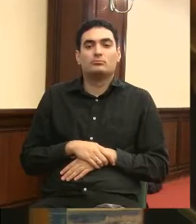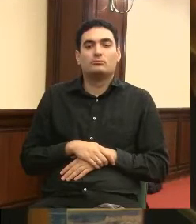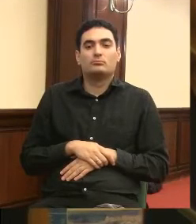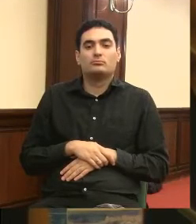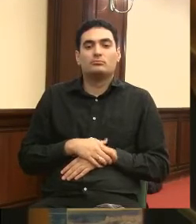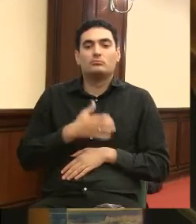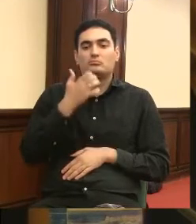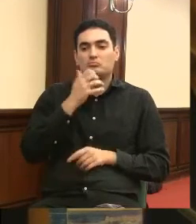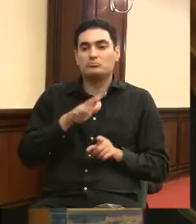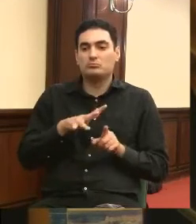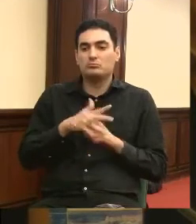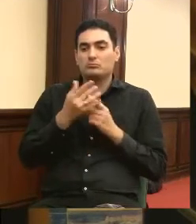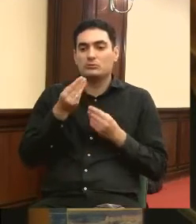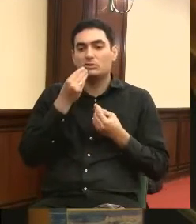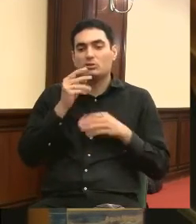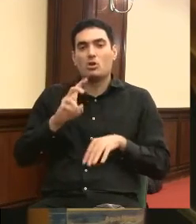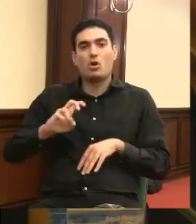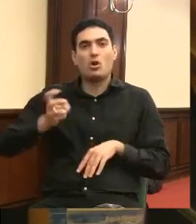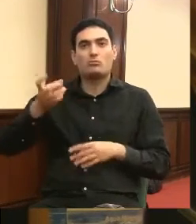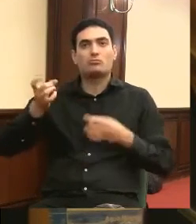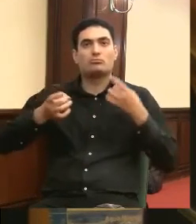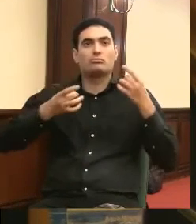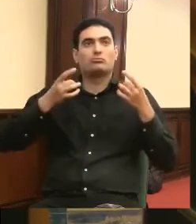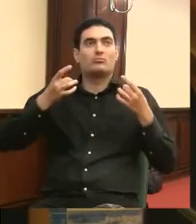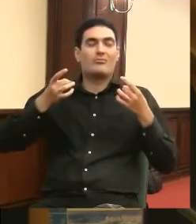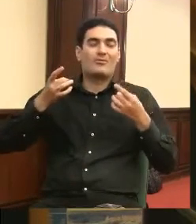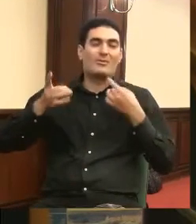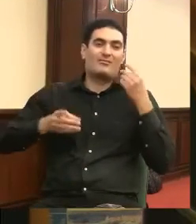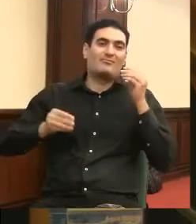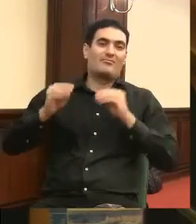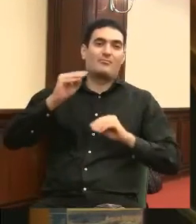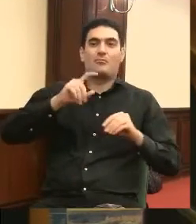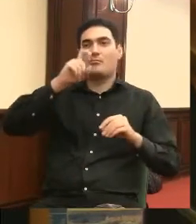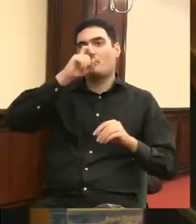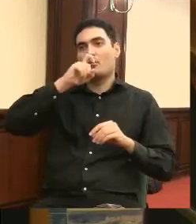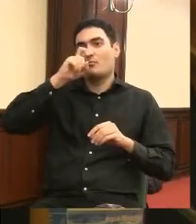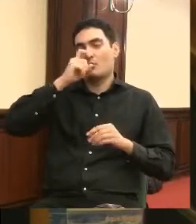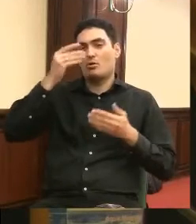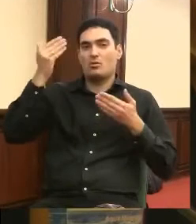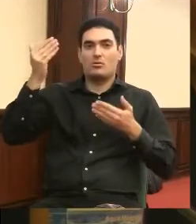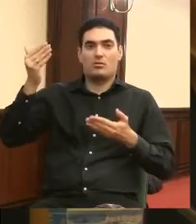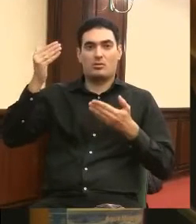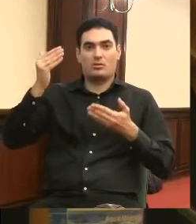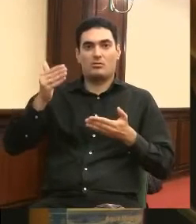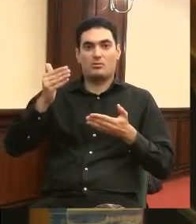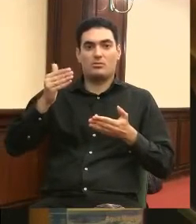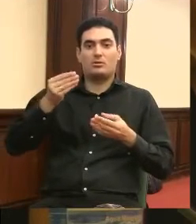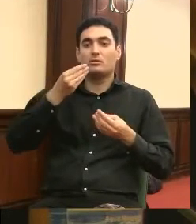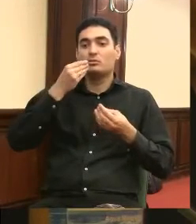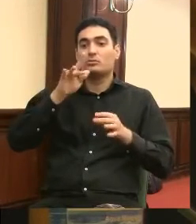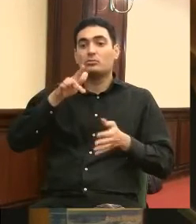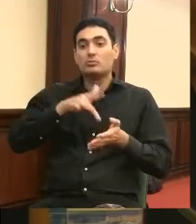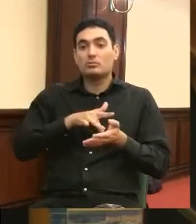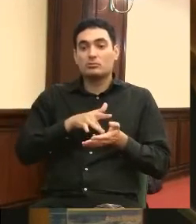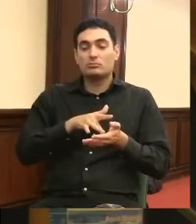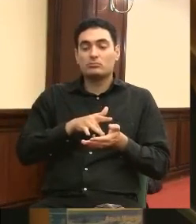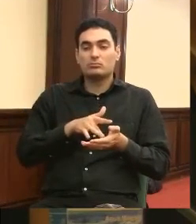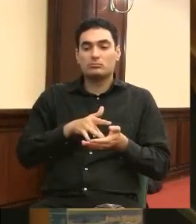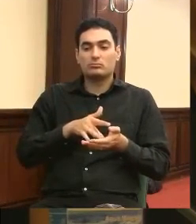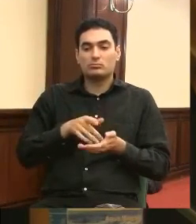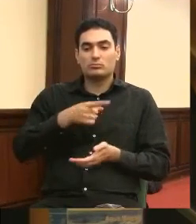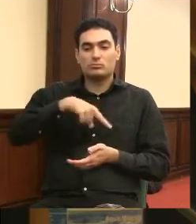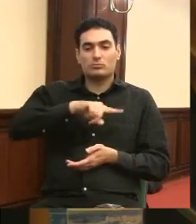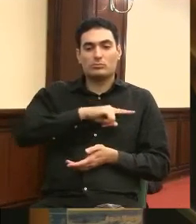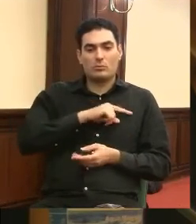recrear otros momentos históricos y honrar la memoria de vecinos y vecinas en otros pasajes de la historia,